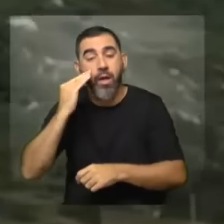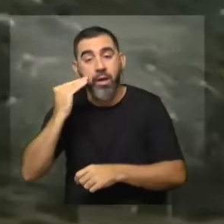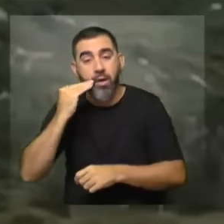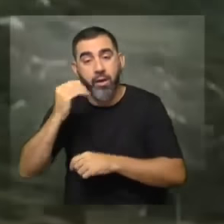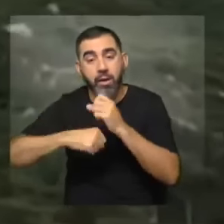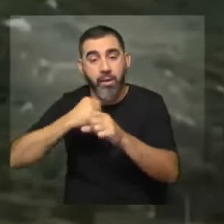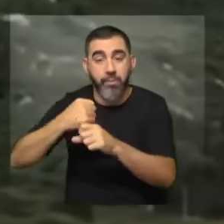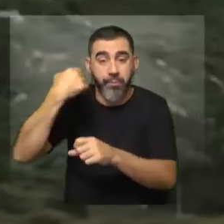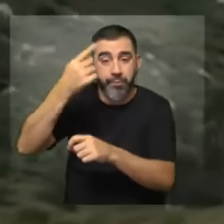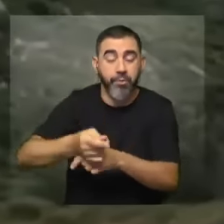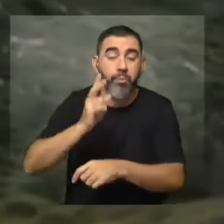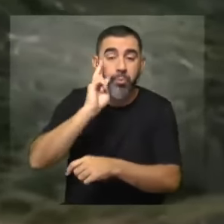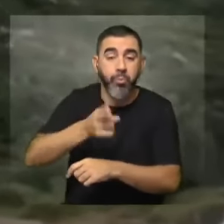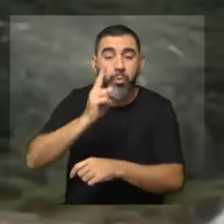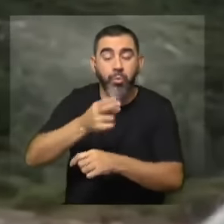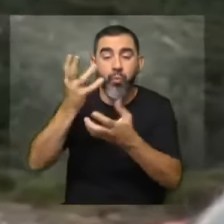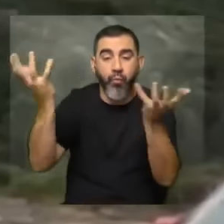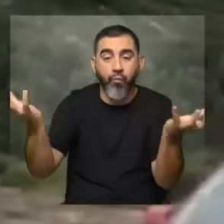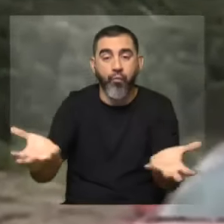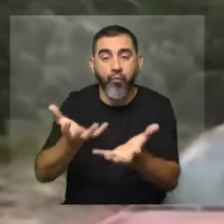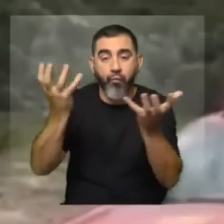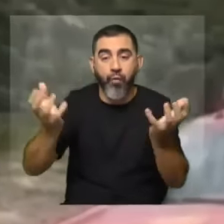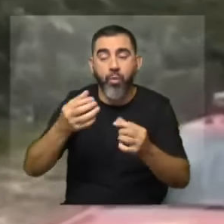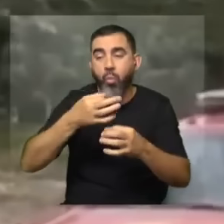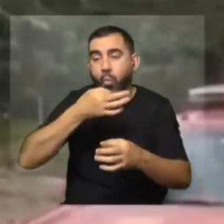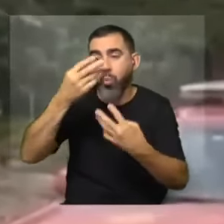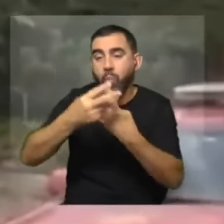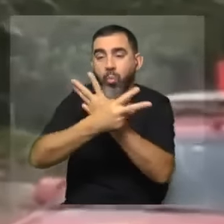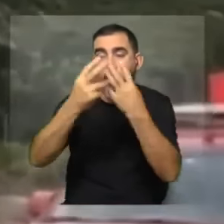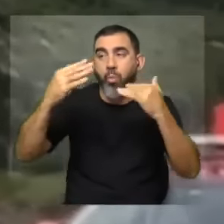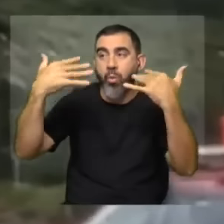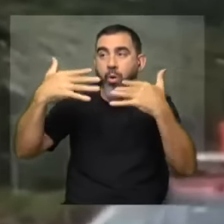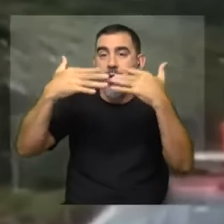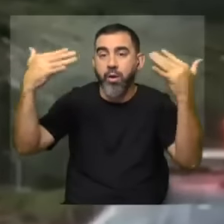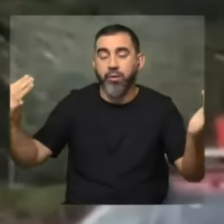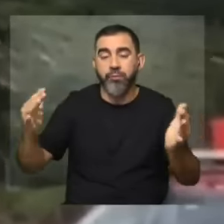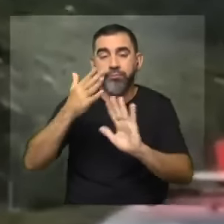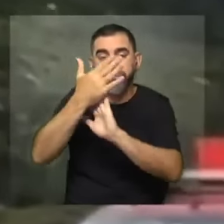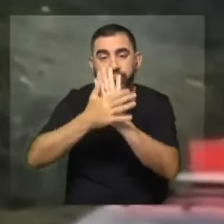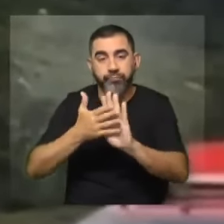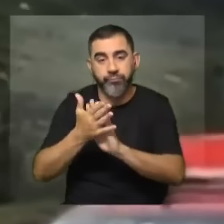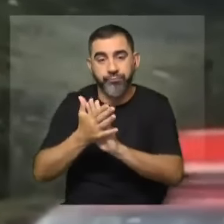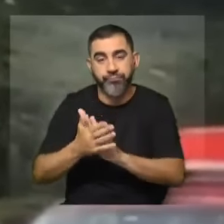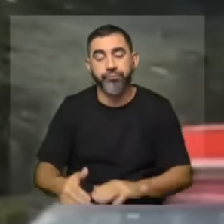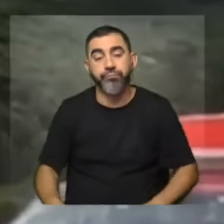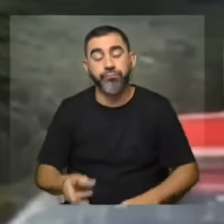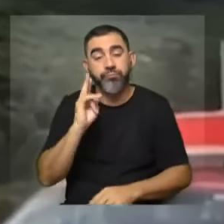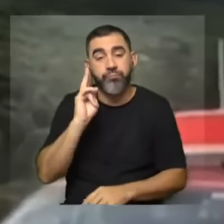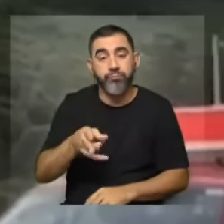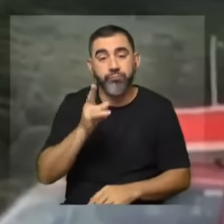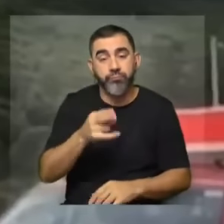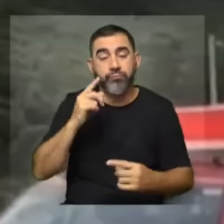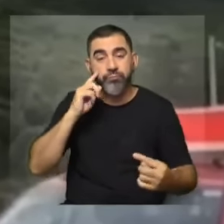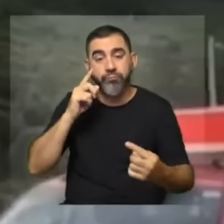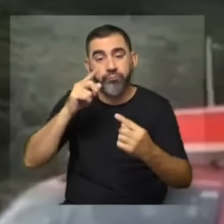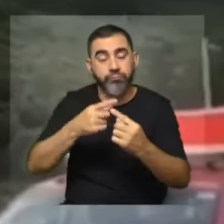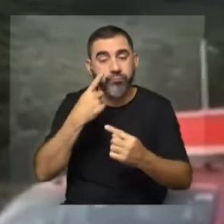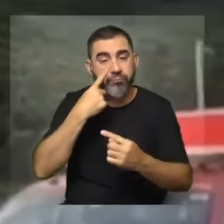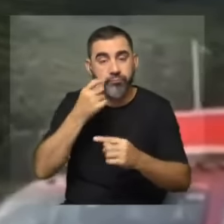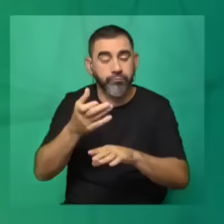siguiente está prohibido realizar fuegos y quemas de cualquier tipo al aire libre en todo el territorio nacional la prohibición tiene como objetivo